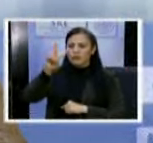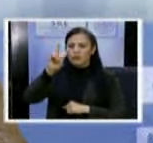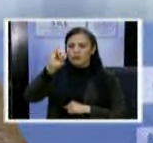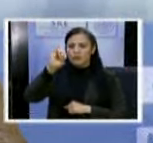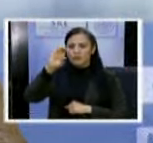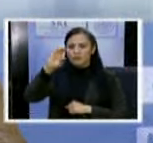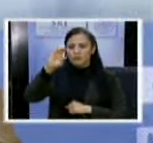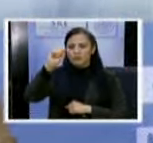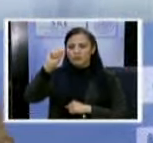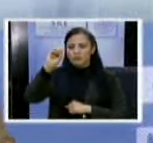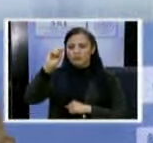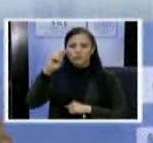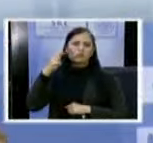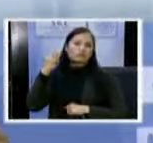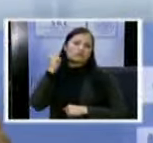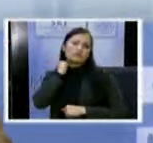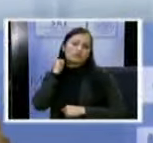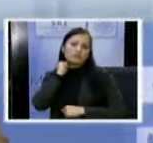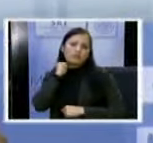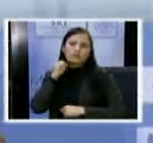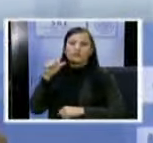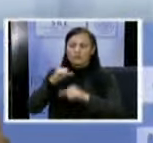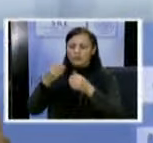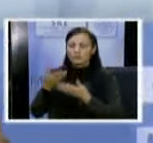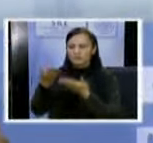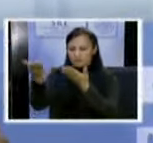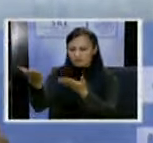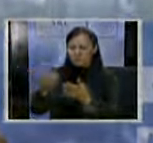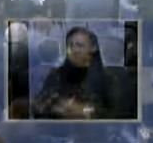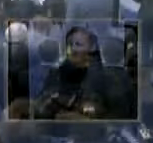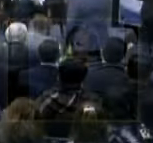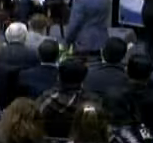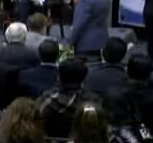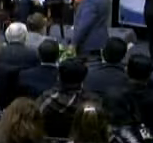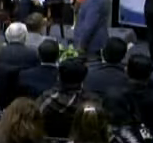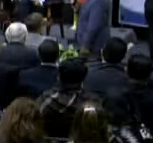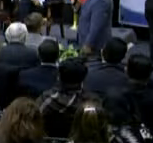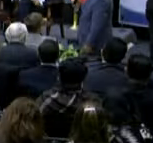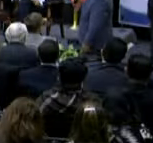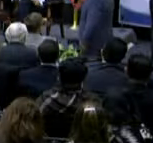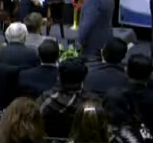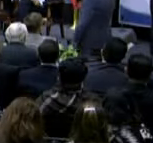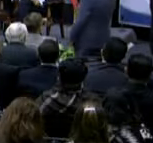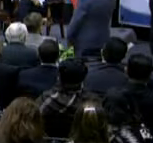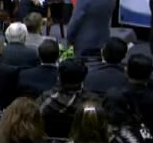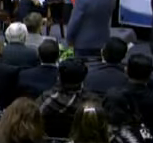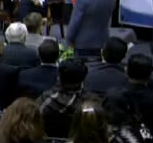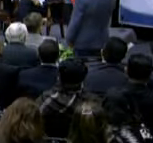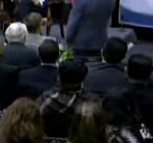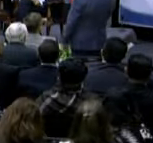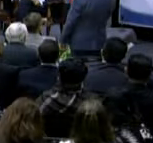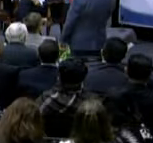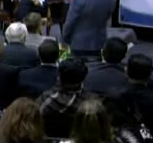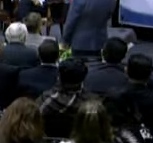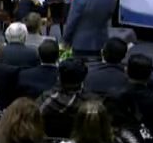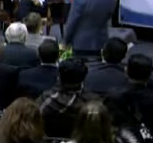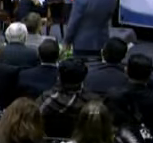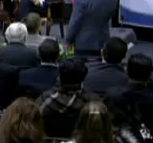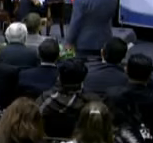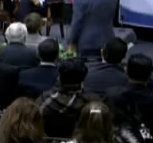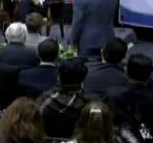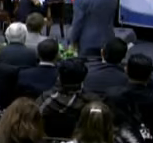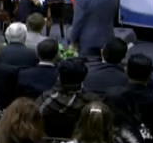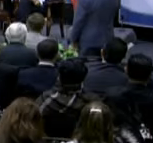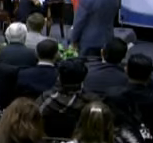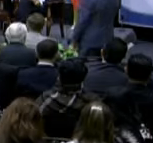al senador Víctor Hermosillo, y se la adelante, señor senador. Muy buenos días a todos. Bienvenidos, señores